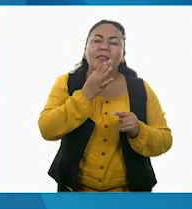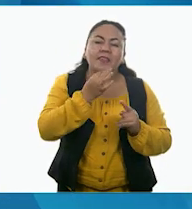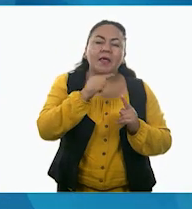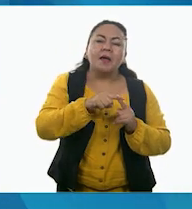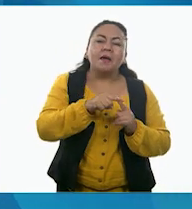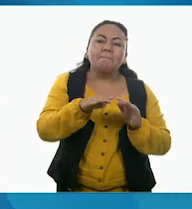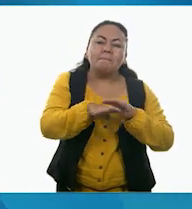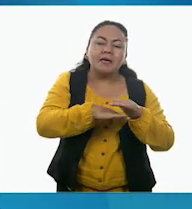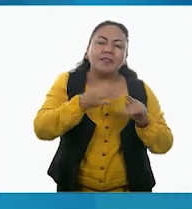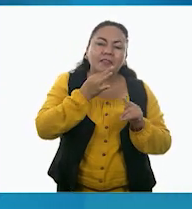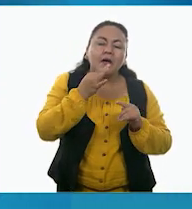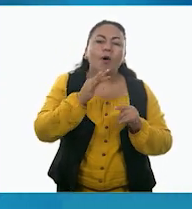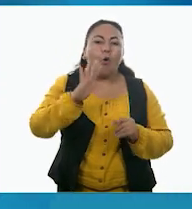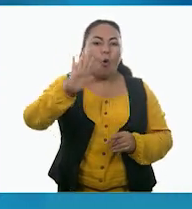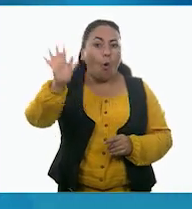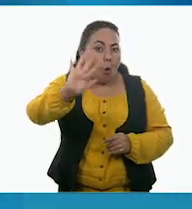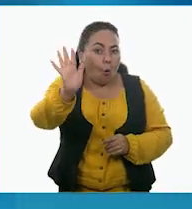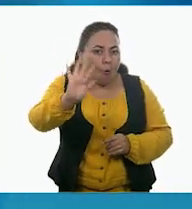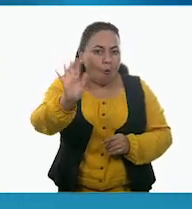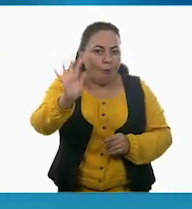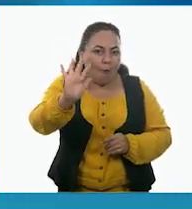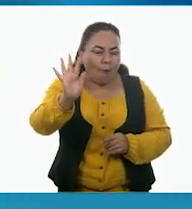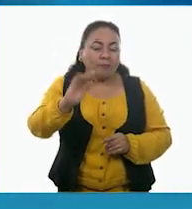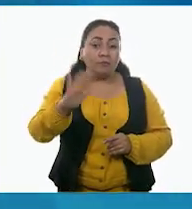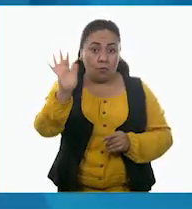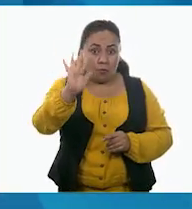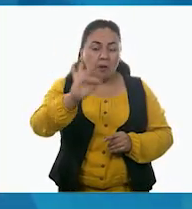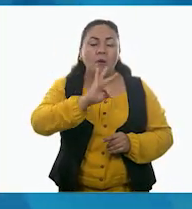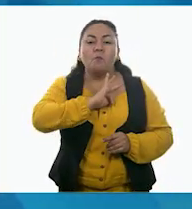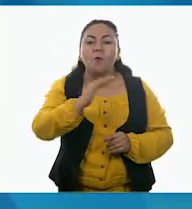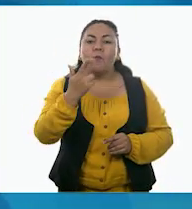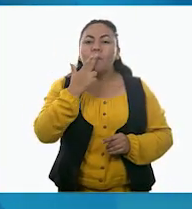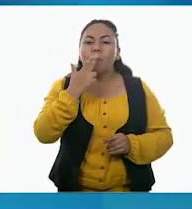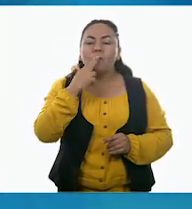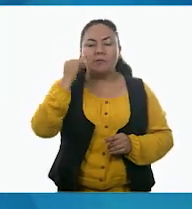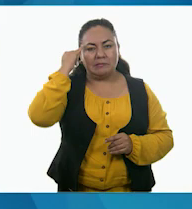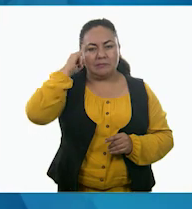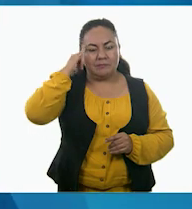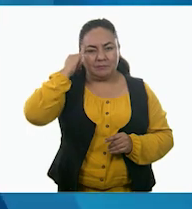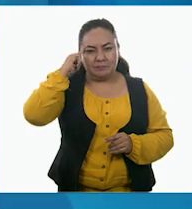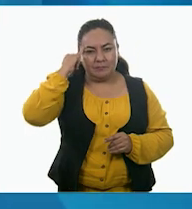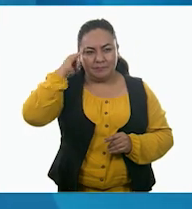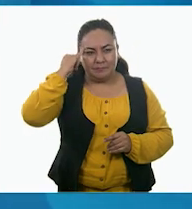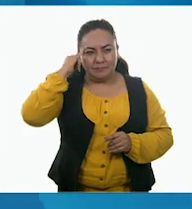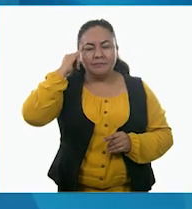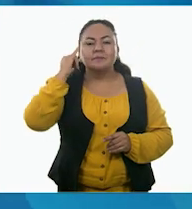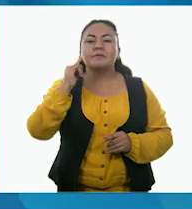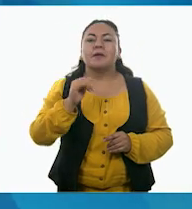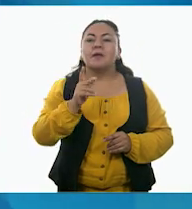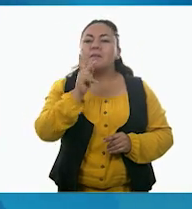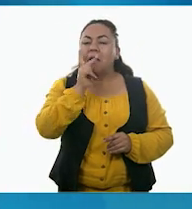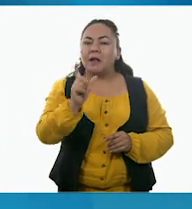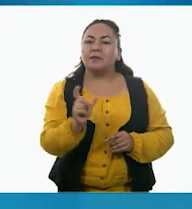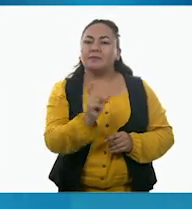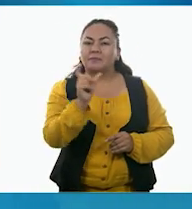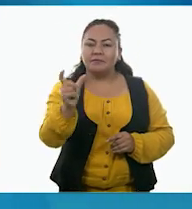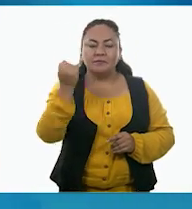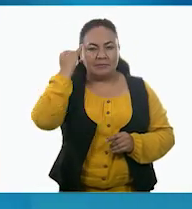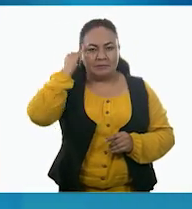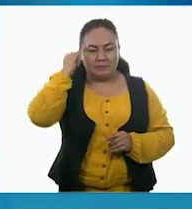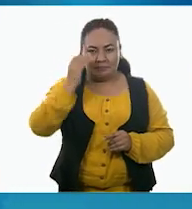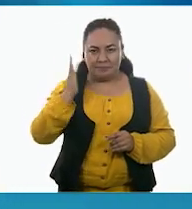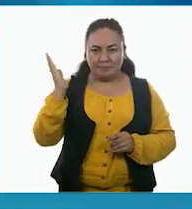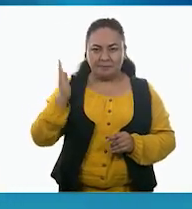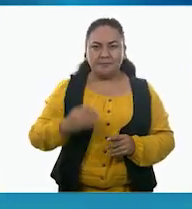es cómo decir hola. Para decir hola podemos utilizar la frase